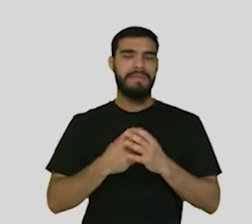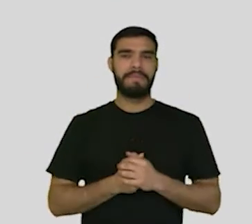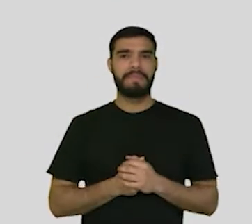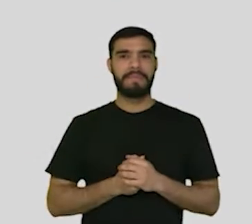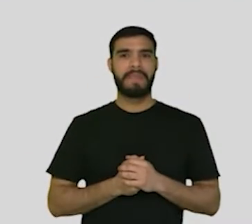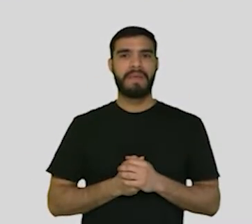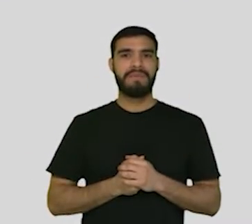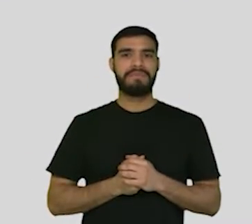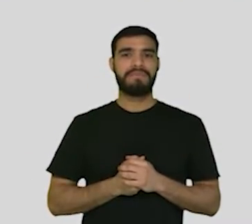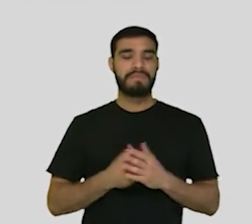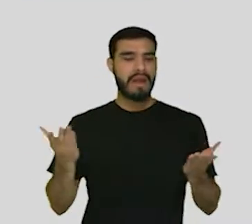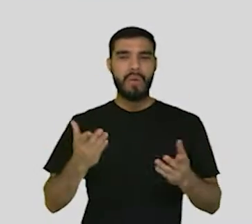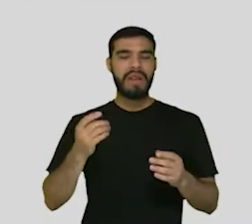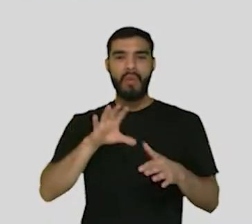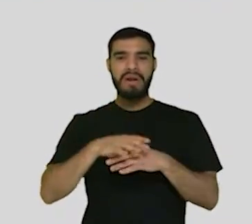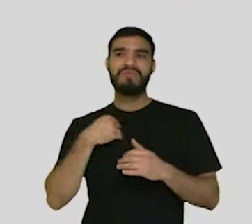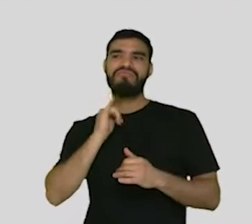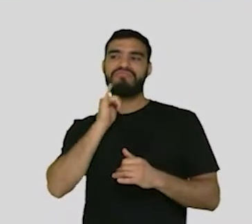Putu Uyerabe, mañana de Ruga Pucuera.